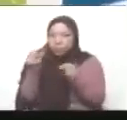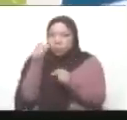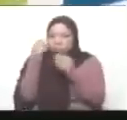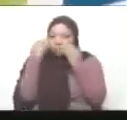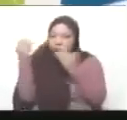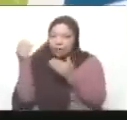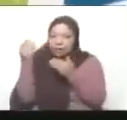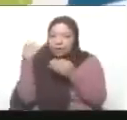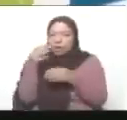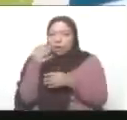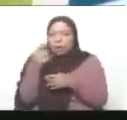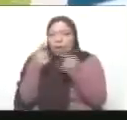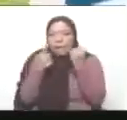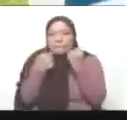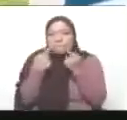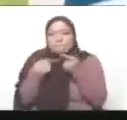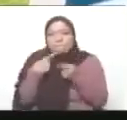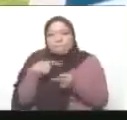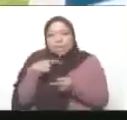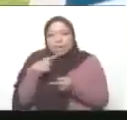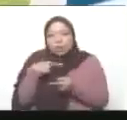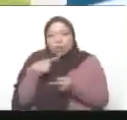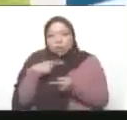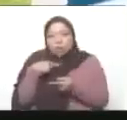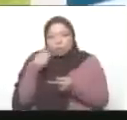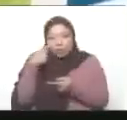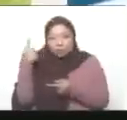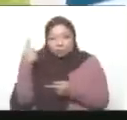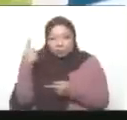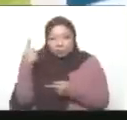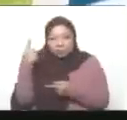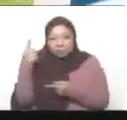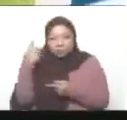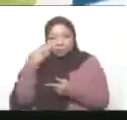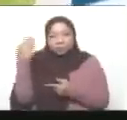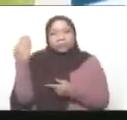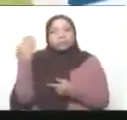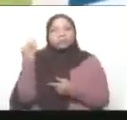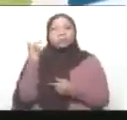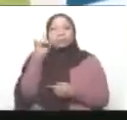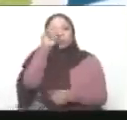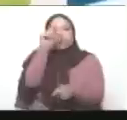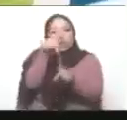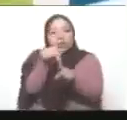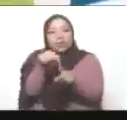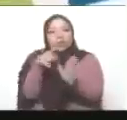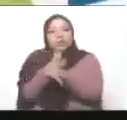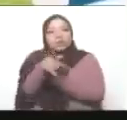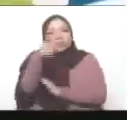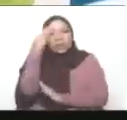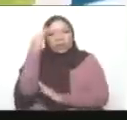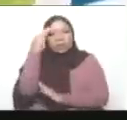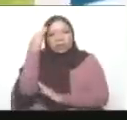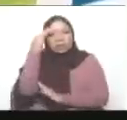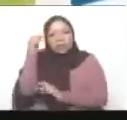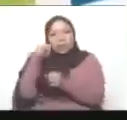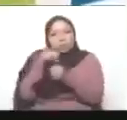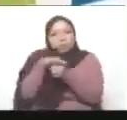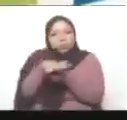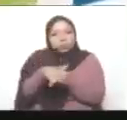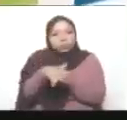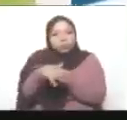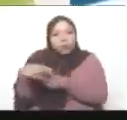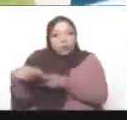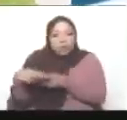a la Neza en otra parte y el objetivo es esto que está aquí compatriota ustedes saben que es esto El delta del Orinoco